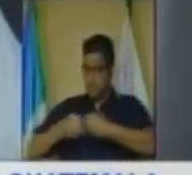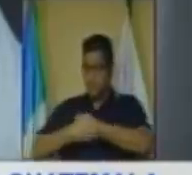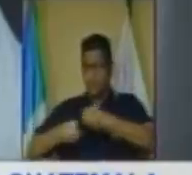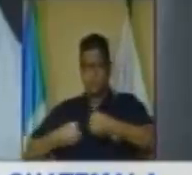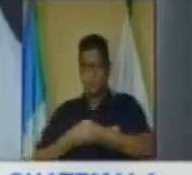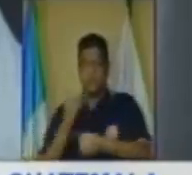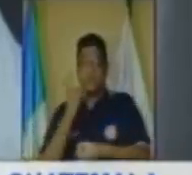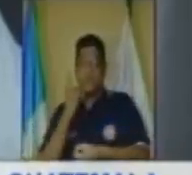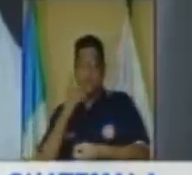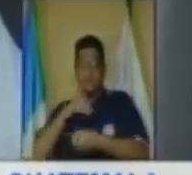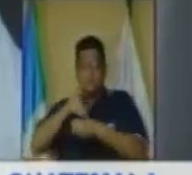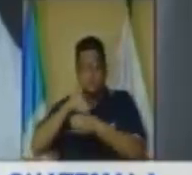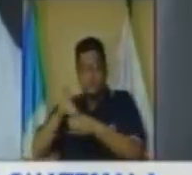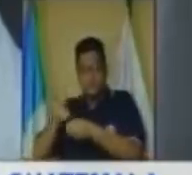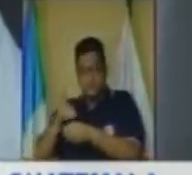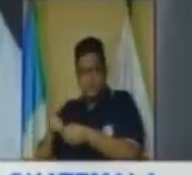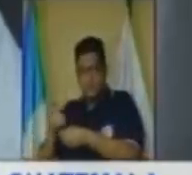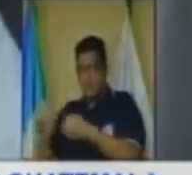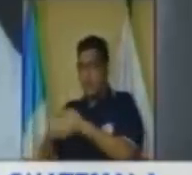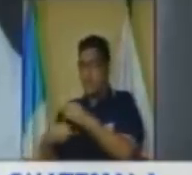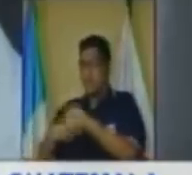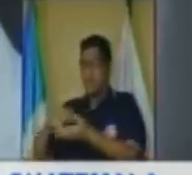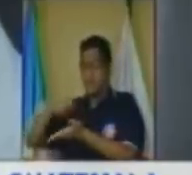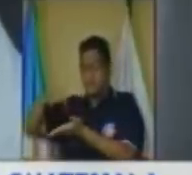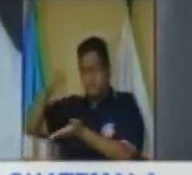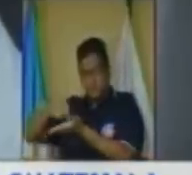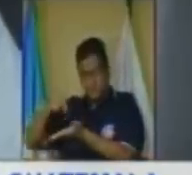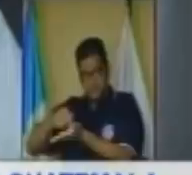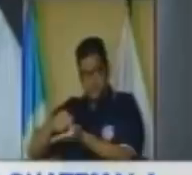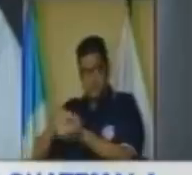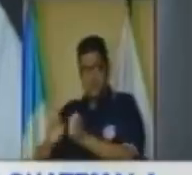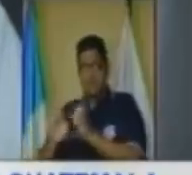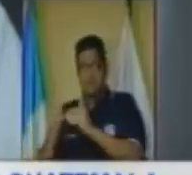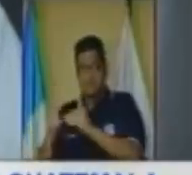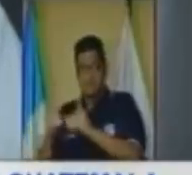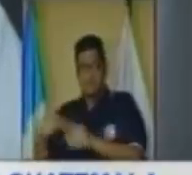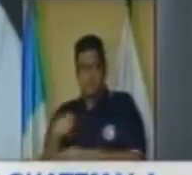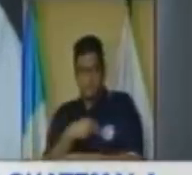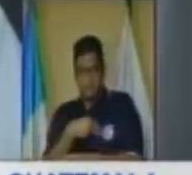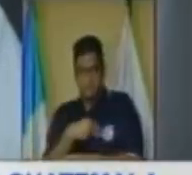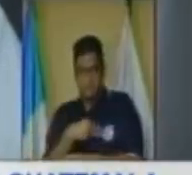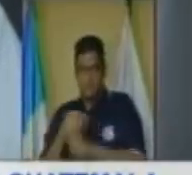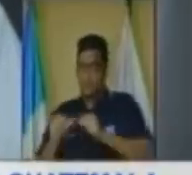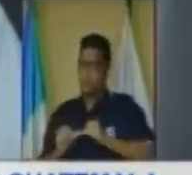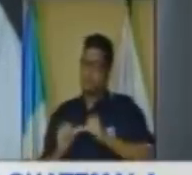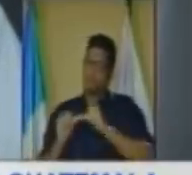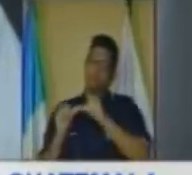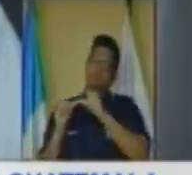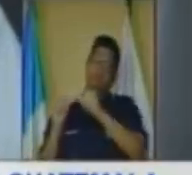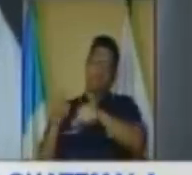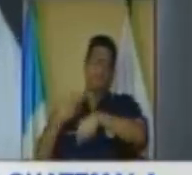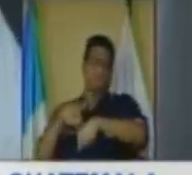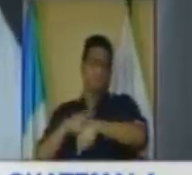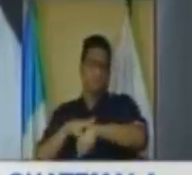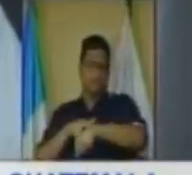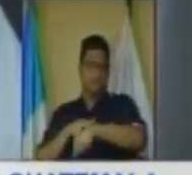departamentales y en la planta central del Ministerio de Educación, estas actividades continúan normales.